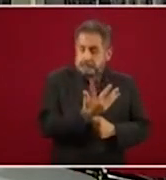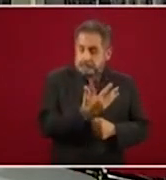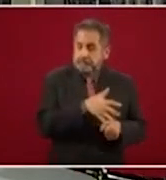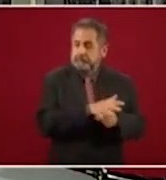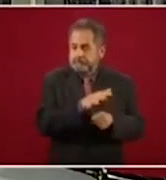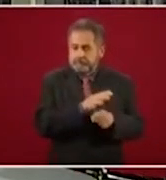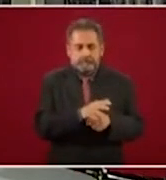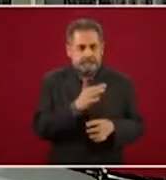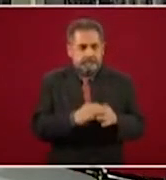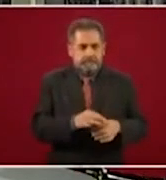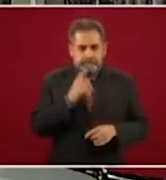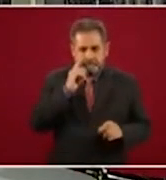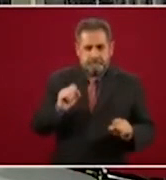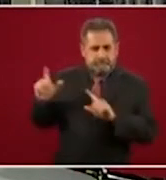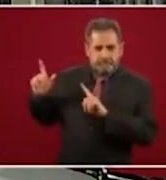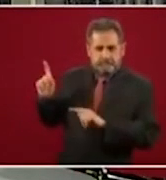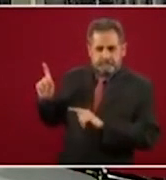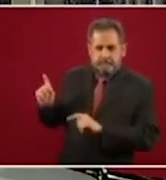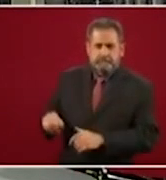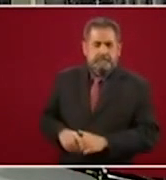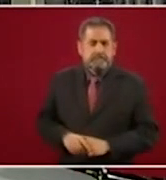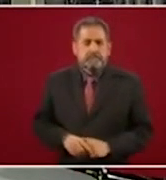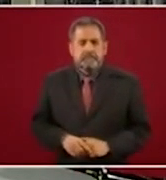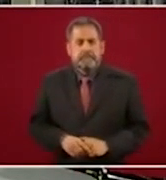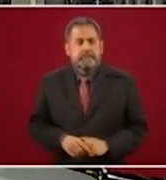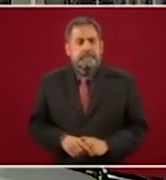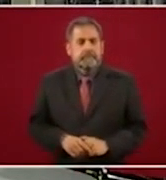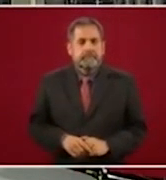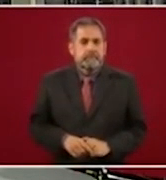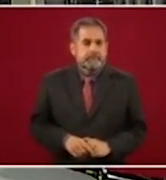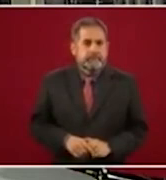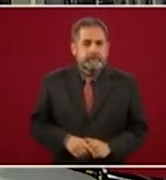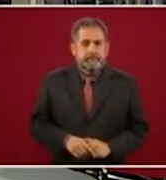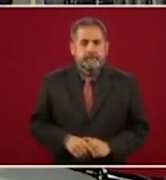plano el mapa